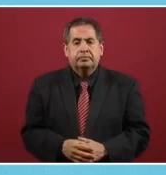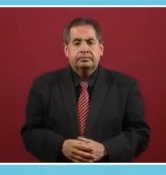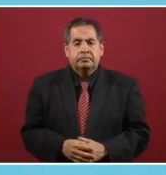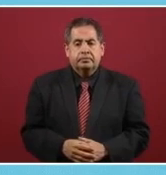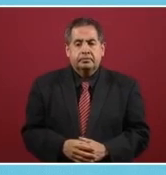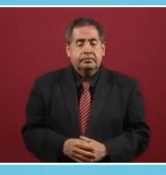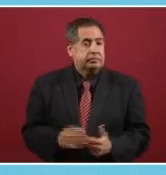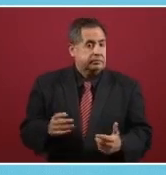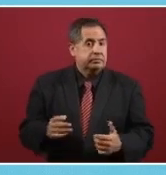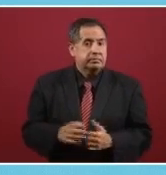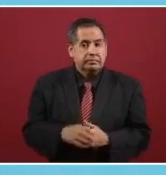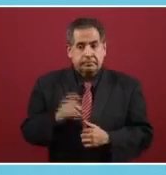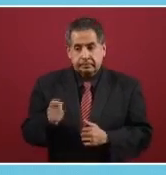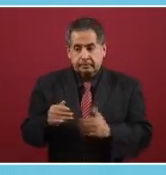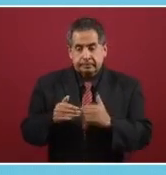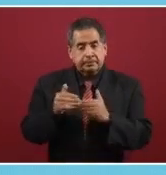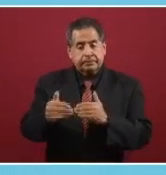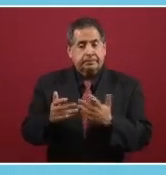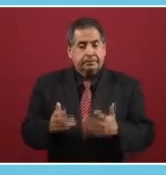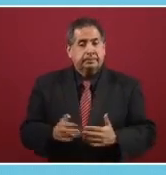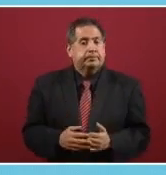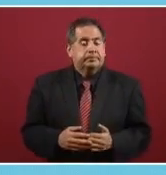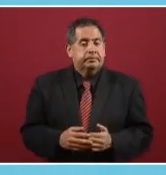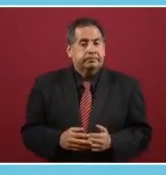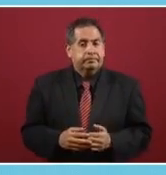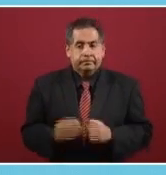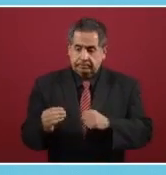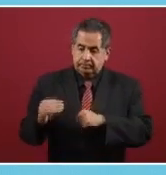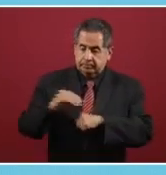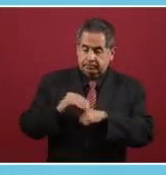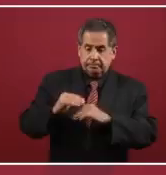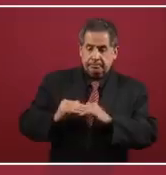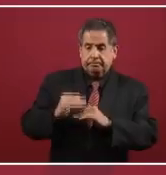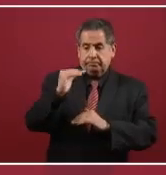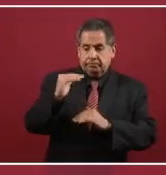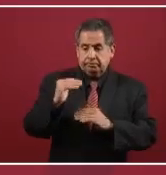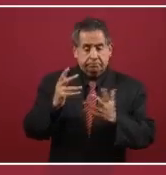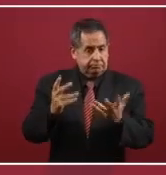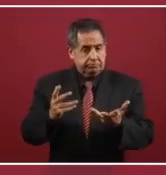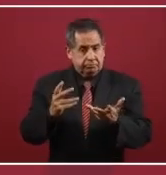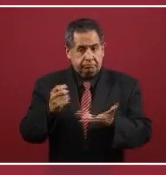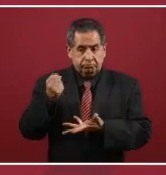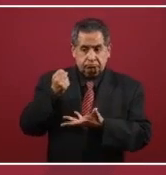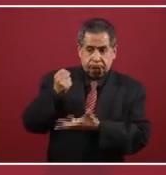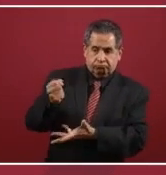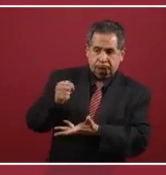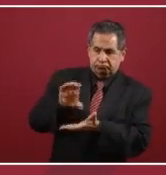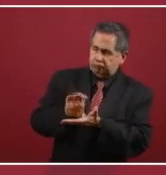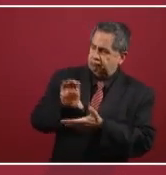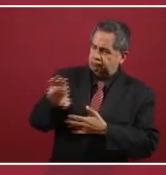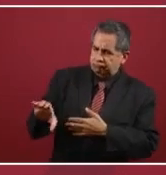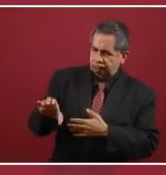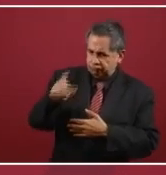Esto va a incrementar el presupuesto a